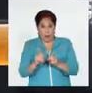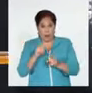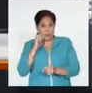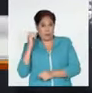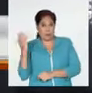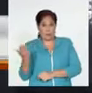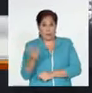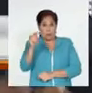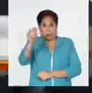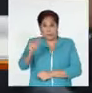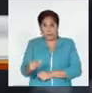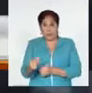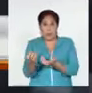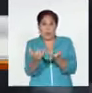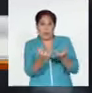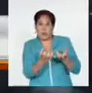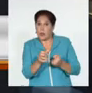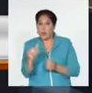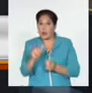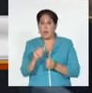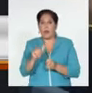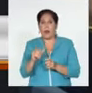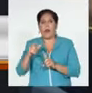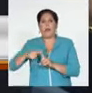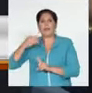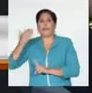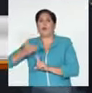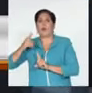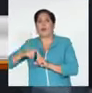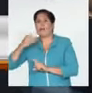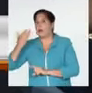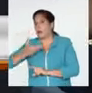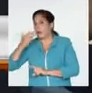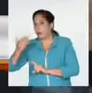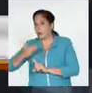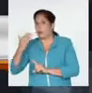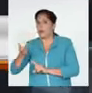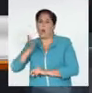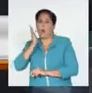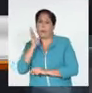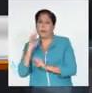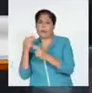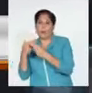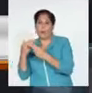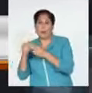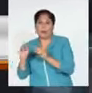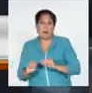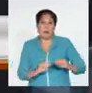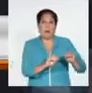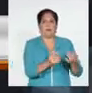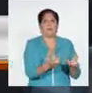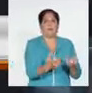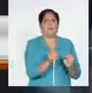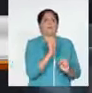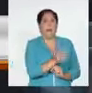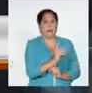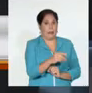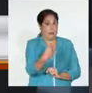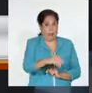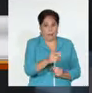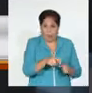es traspolar los eventos teóricos que se van a dar las competencias a la cocina al plato